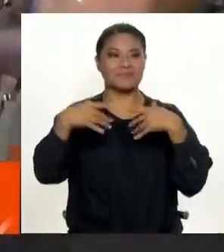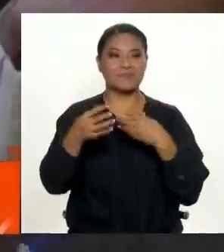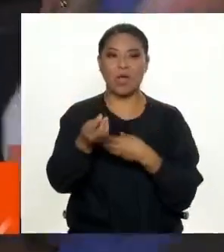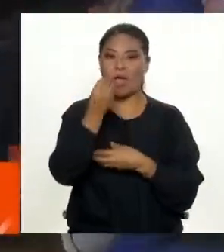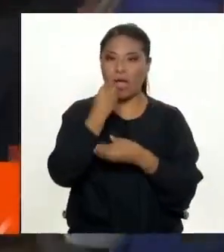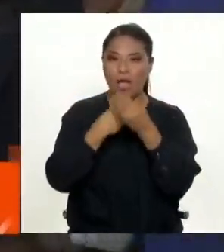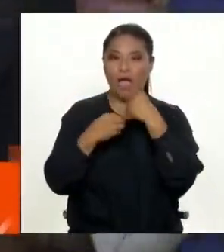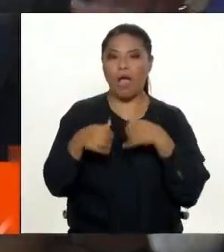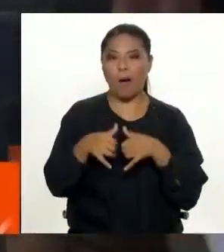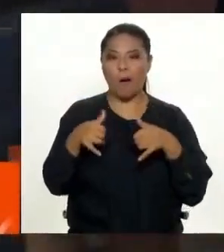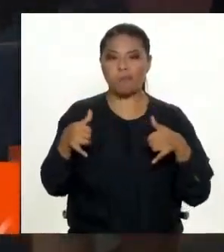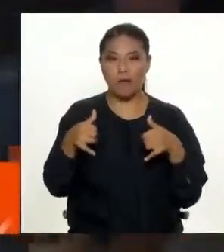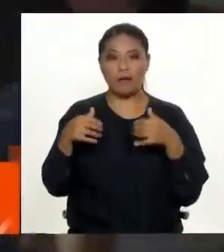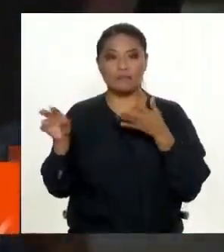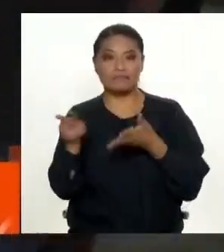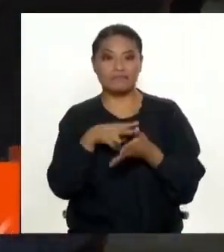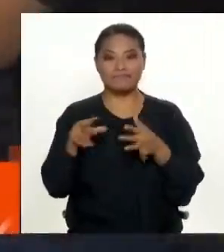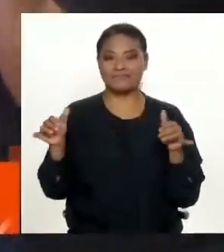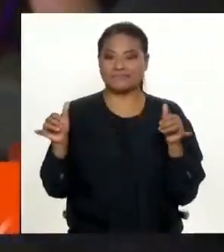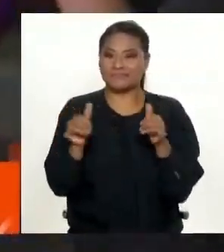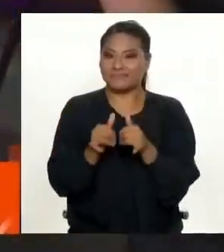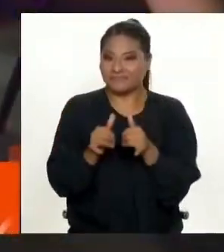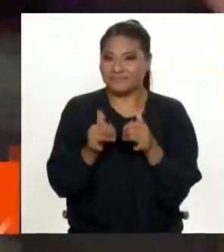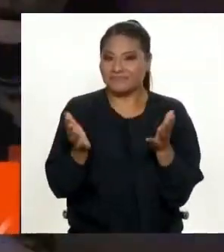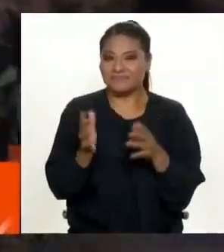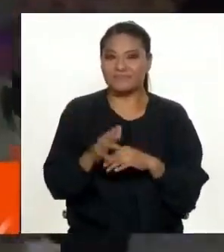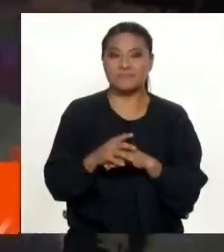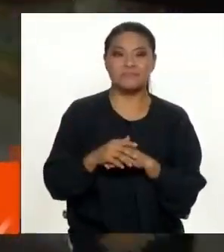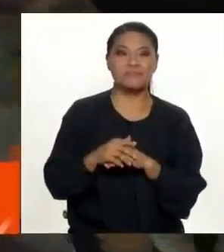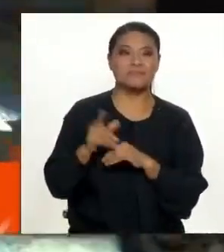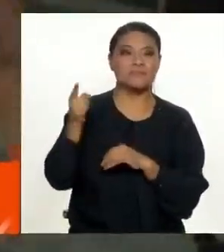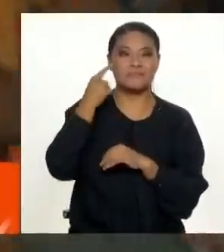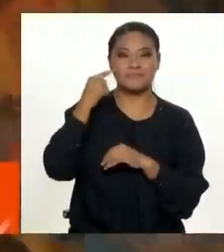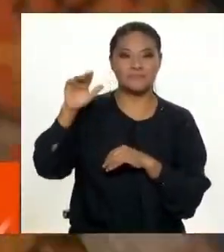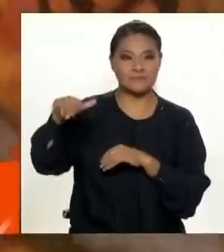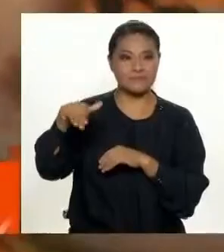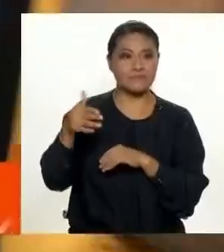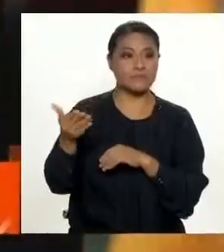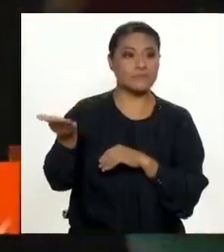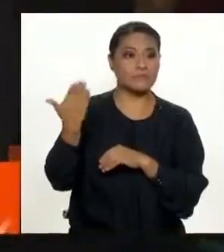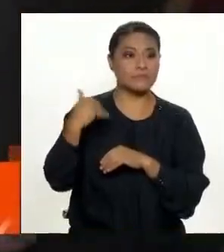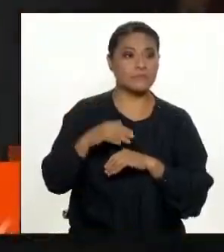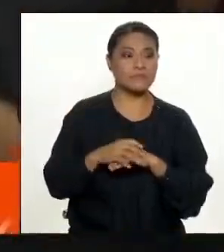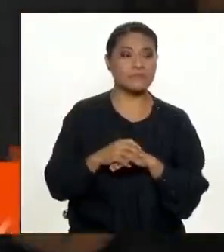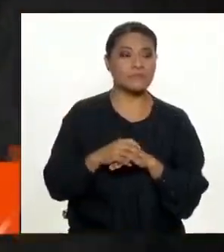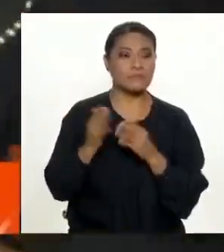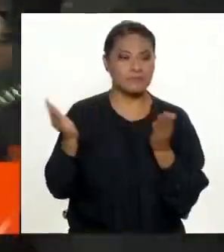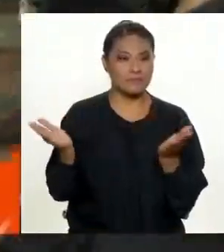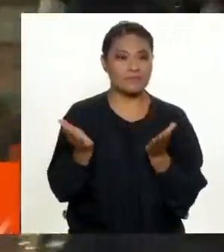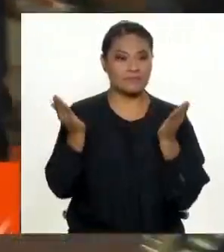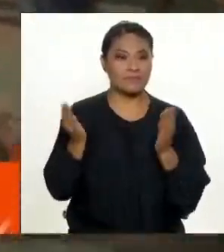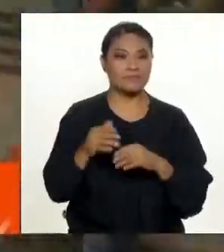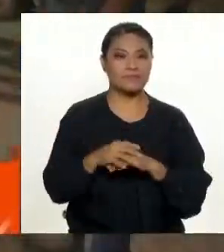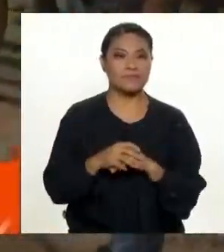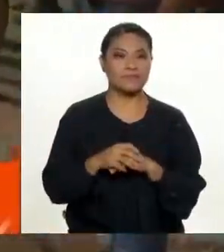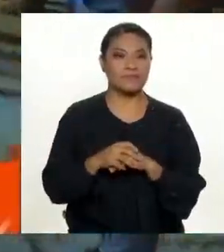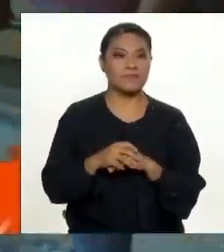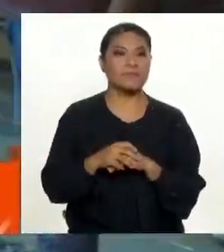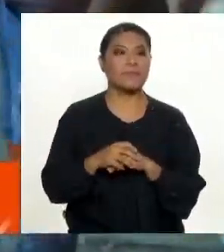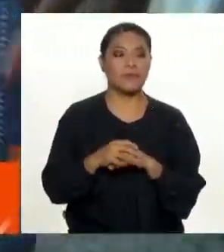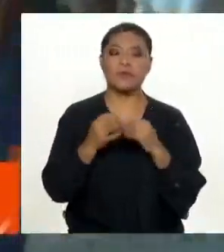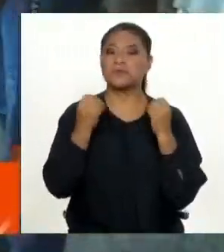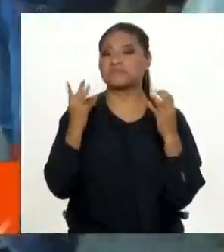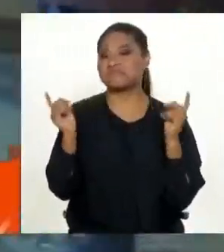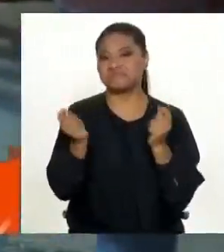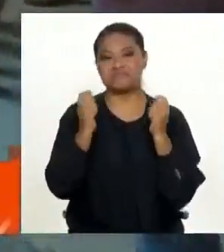Claro. Mientras que, a ver. Acerquémonos un poquito al escenario, a ver. Es una